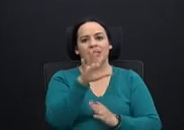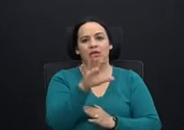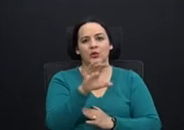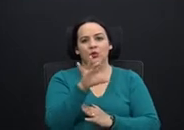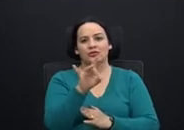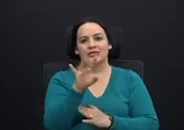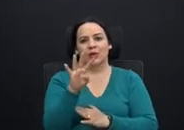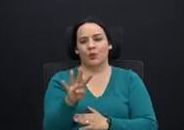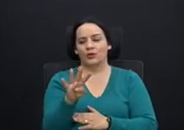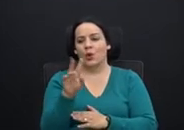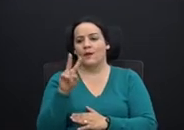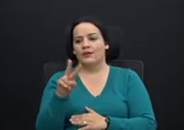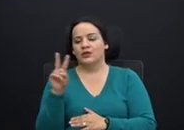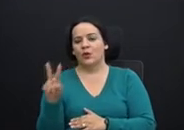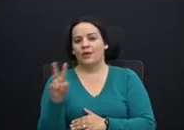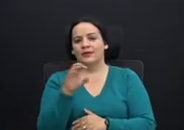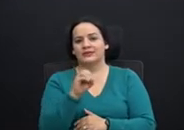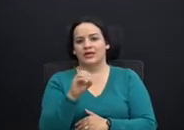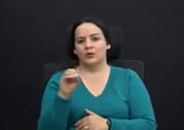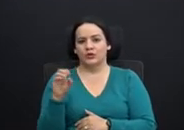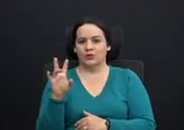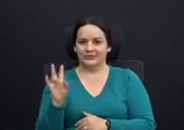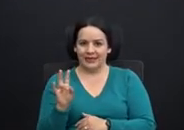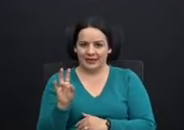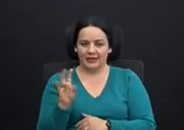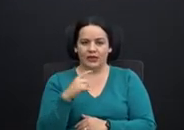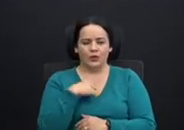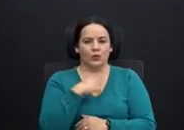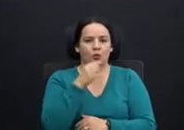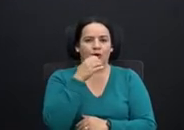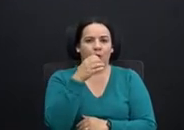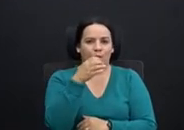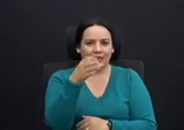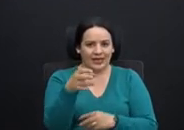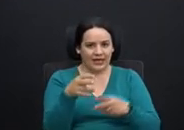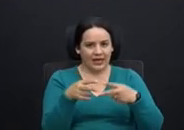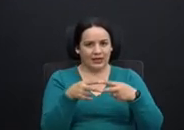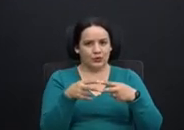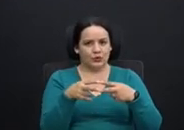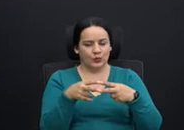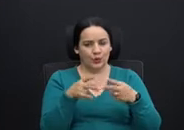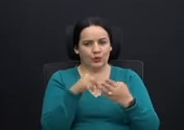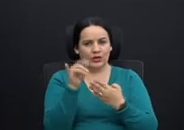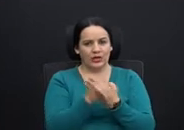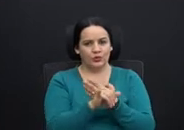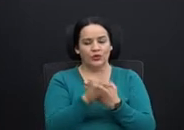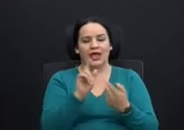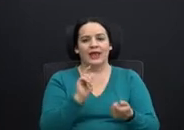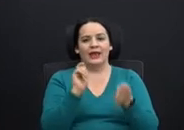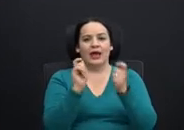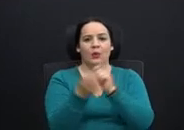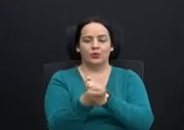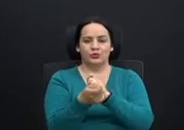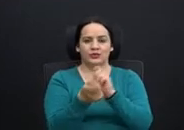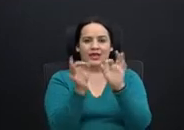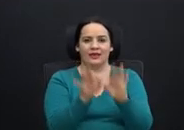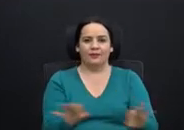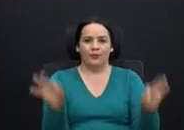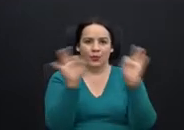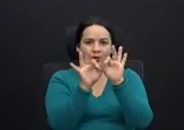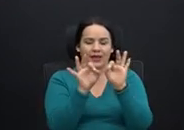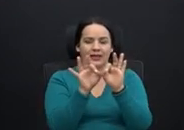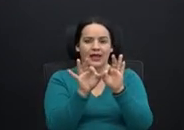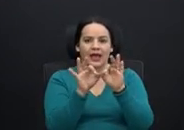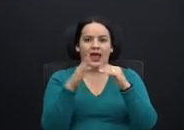21.584 y el 22.007, yo recomendaría muy fuertemente el ajuste sustancial